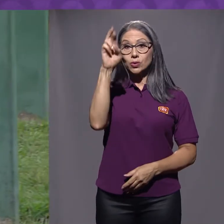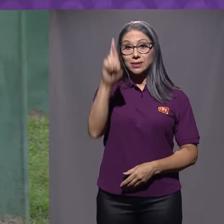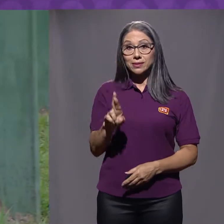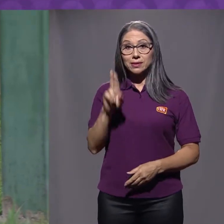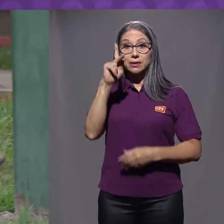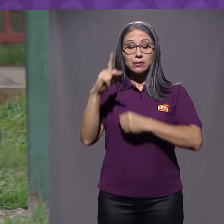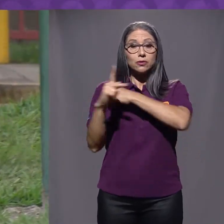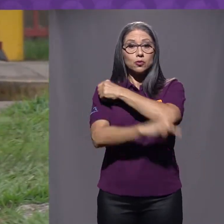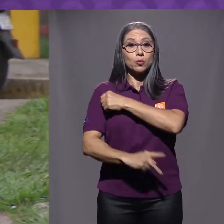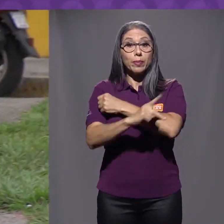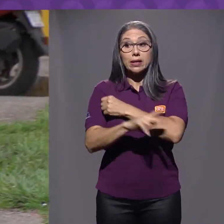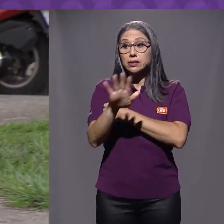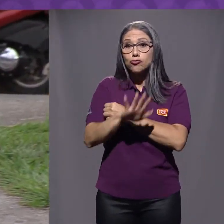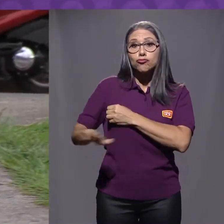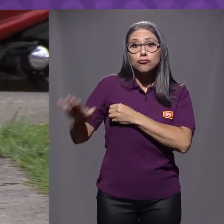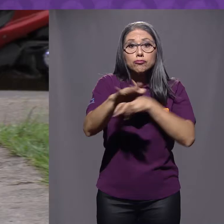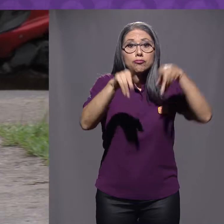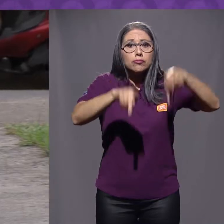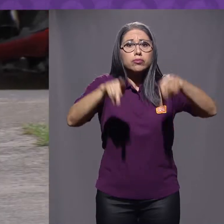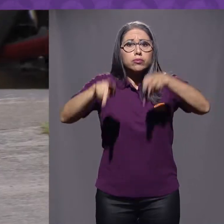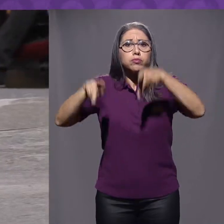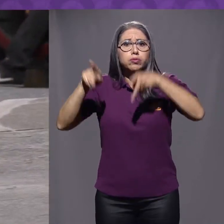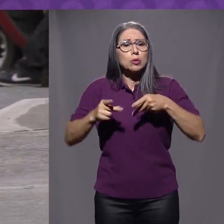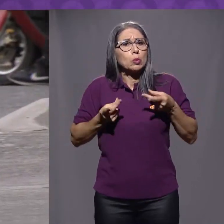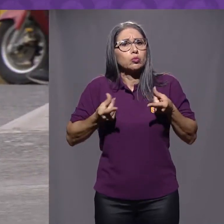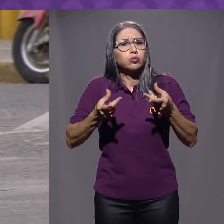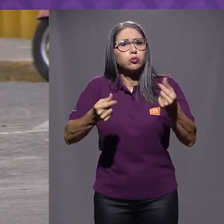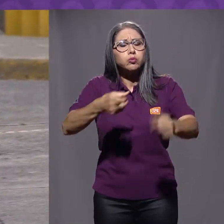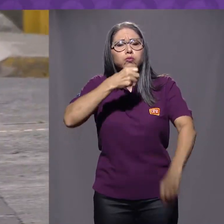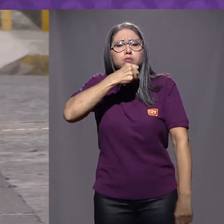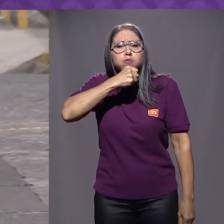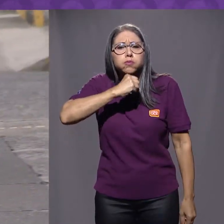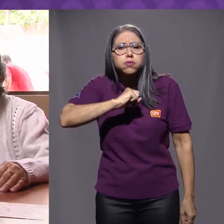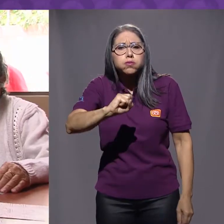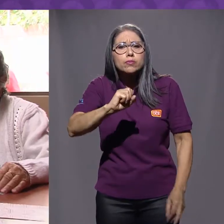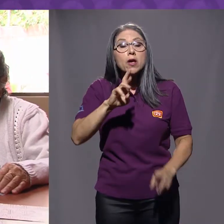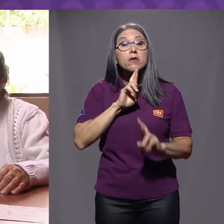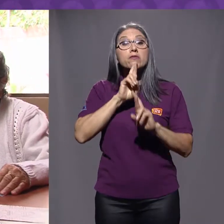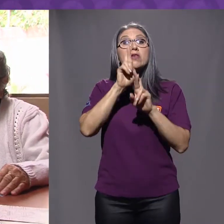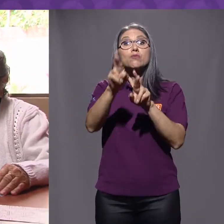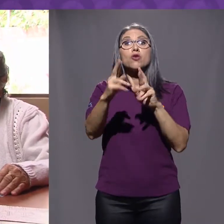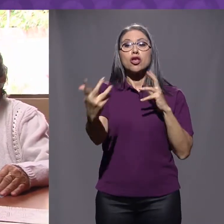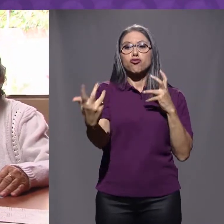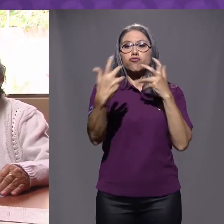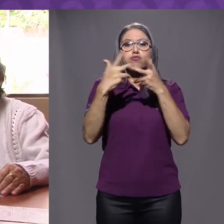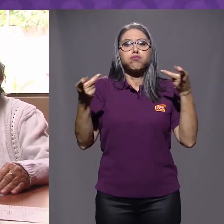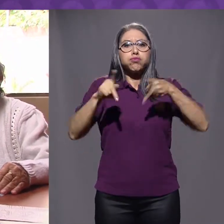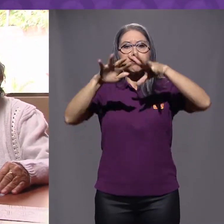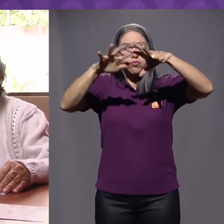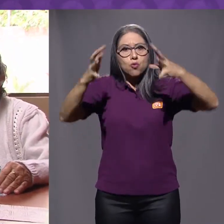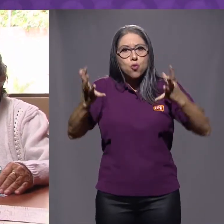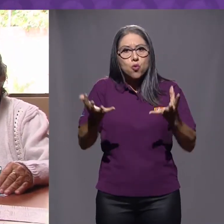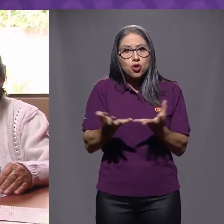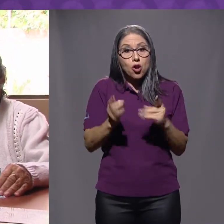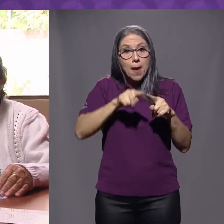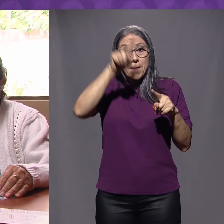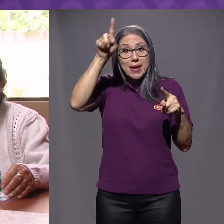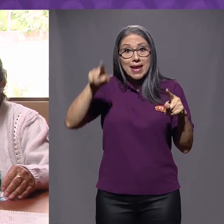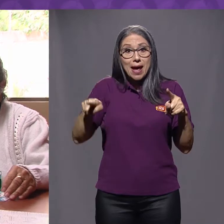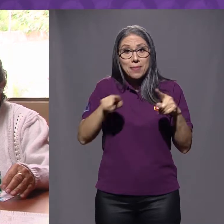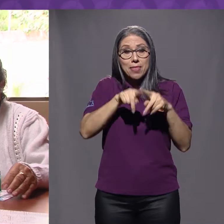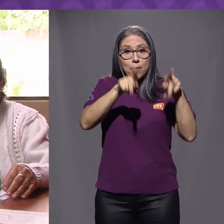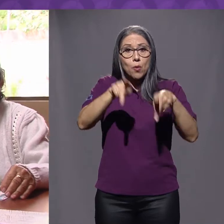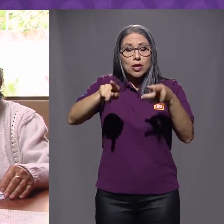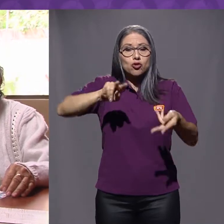Costa Rica es un país cuya población envejece de forma acelerada, respondiendo a la tendencia mundial de la inversión de la pirámide